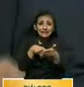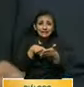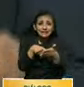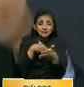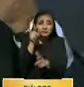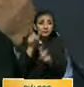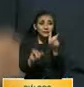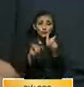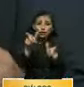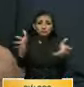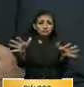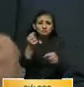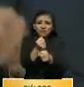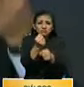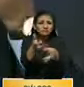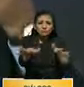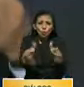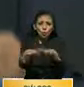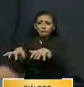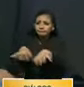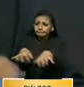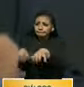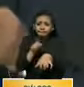no tienen empleos,